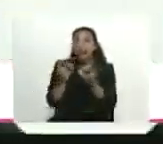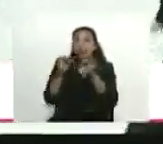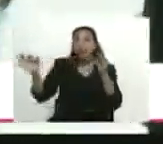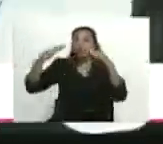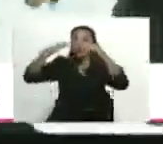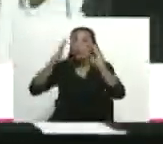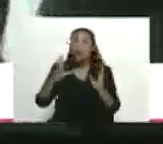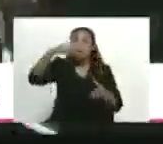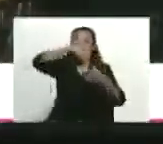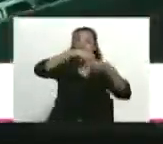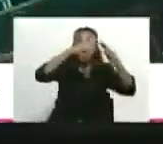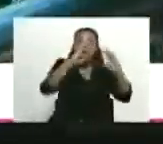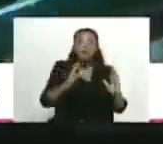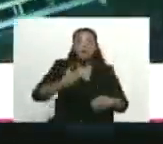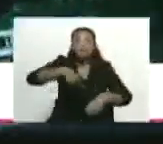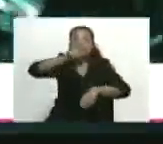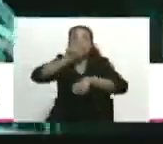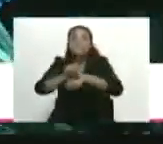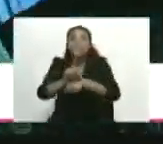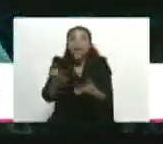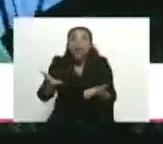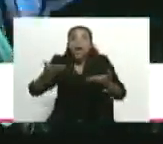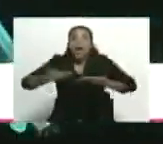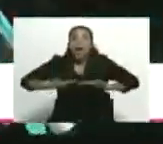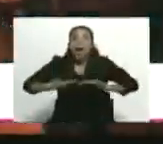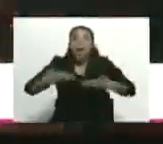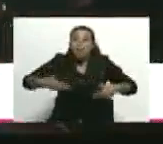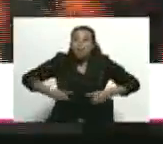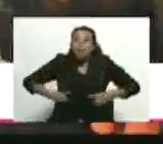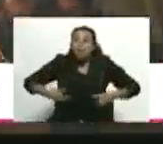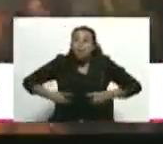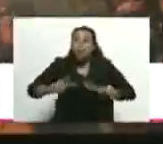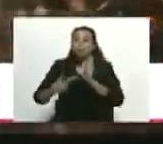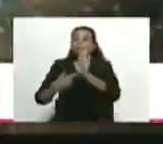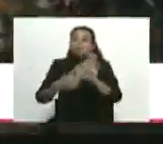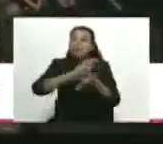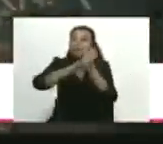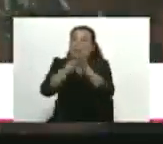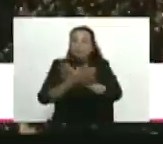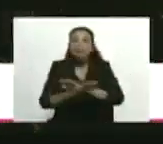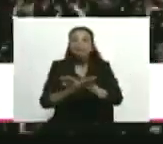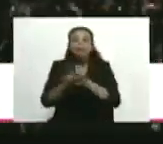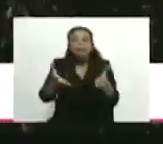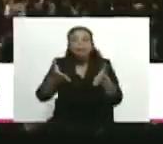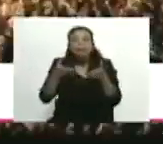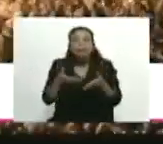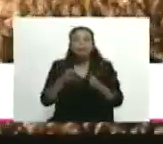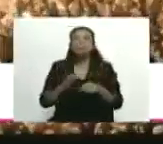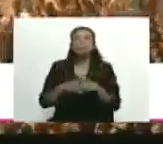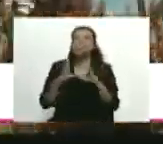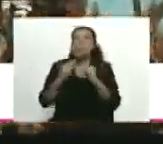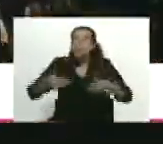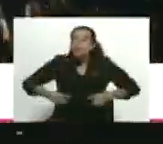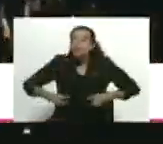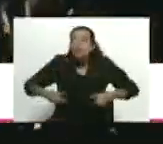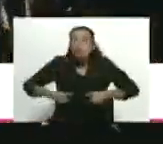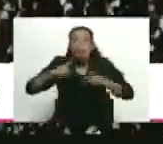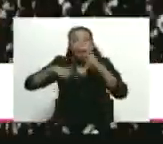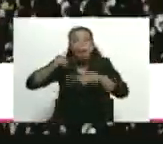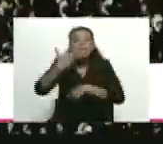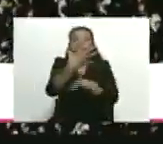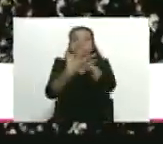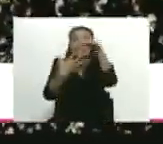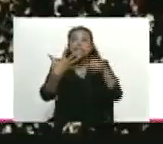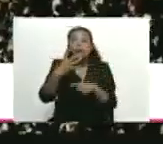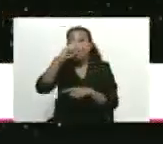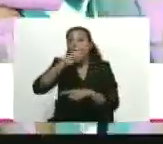distancia. Y este es nuestro regalo para finalizar nuestro premio de tanto esfuerzo durante